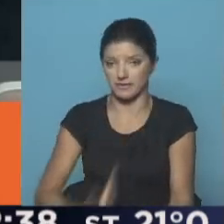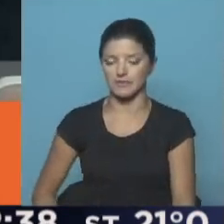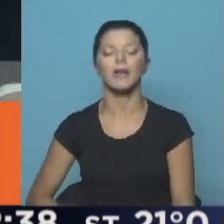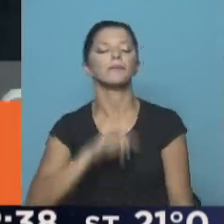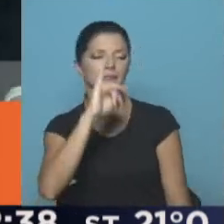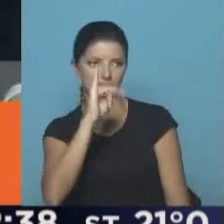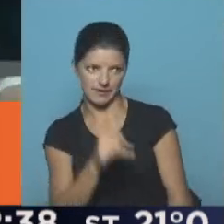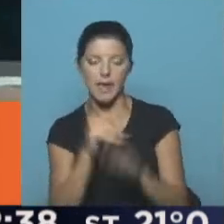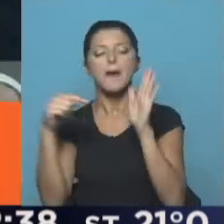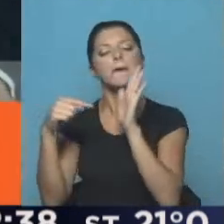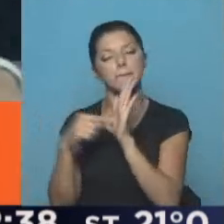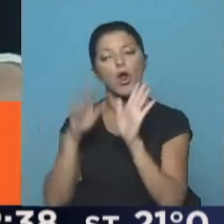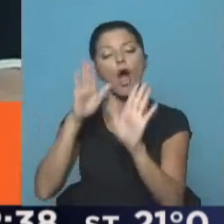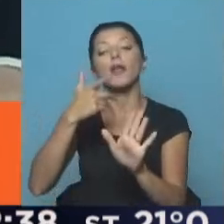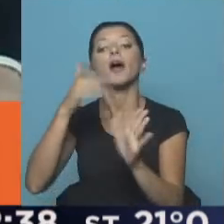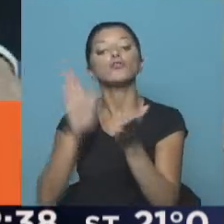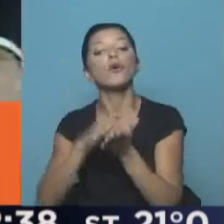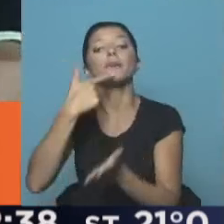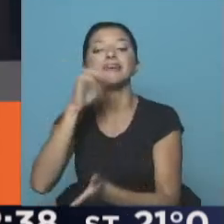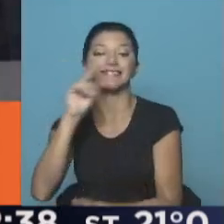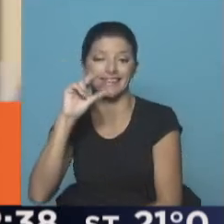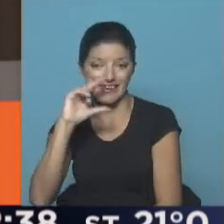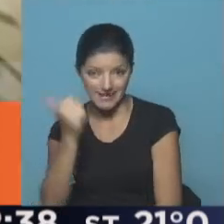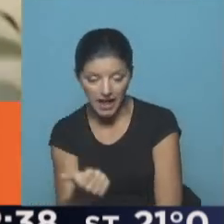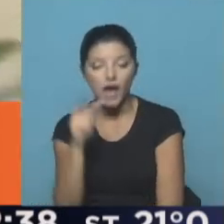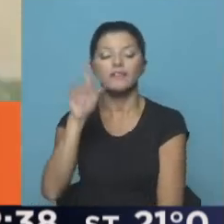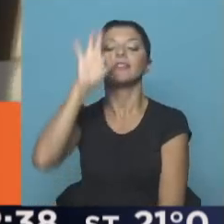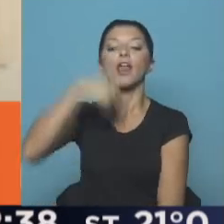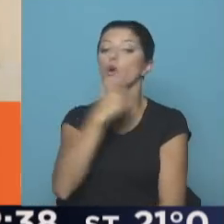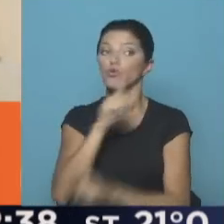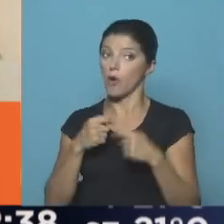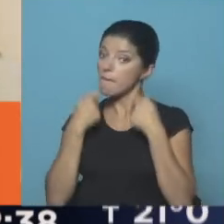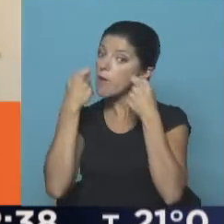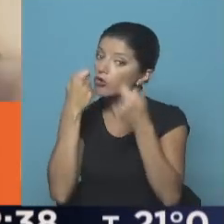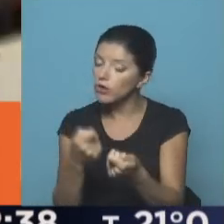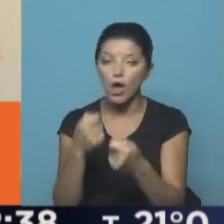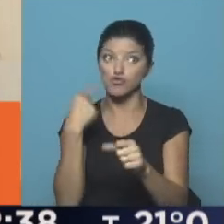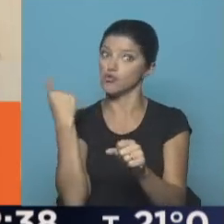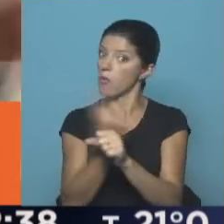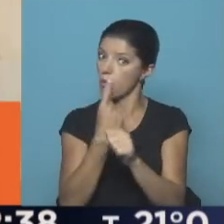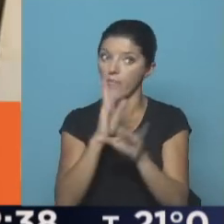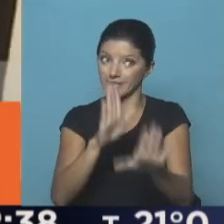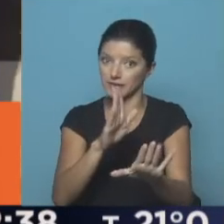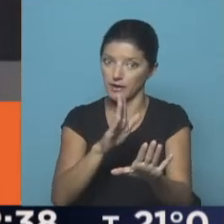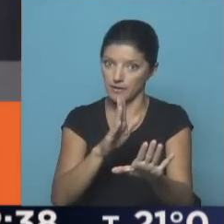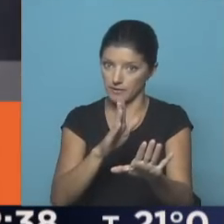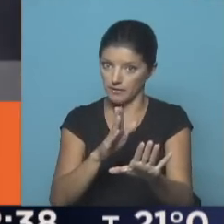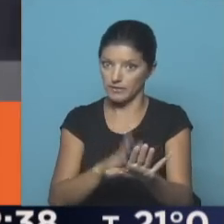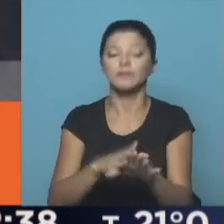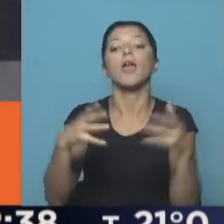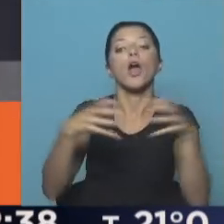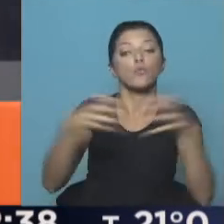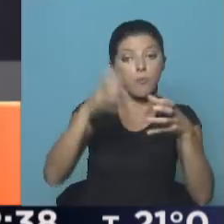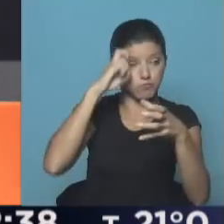Siria, que es vulnerar la soberanía nacional, no tener aval de Naciones Unidas y demás, en ese caso no lo podría haber hecho el Pentágono. Pero en